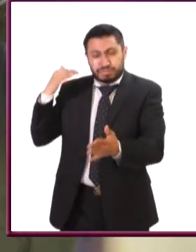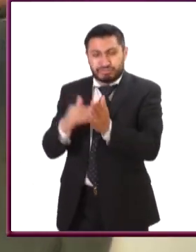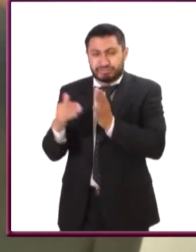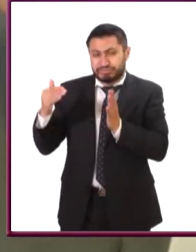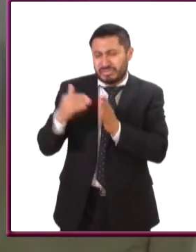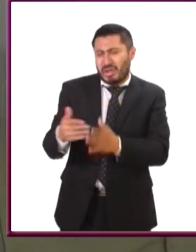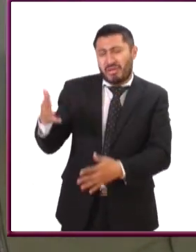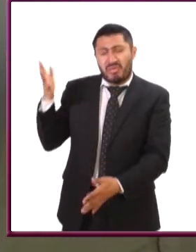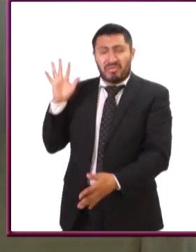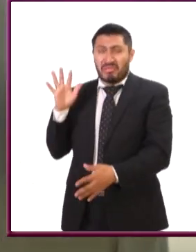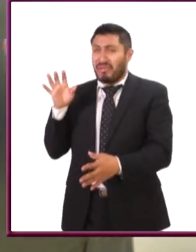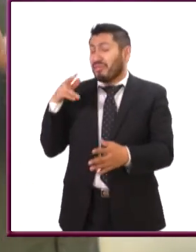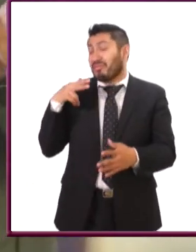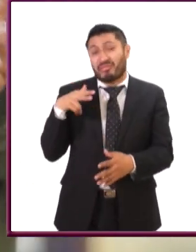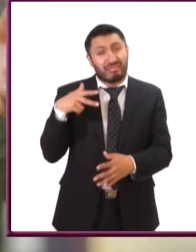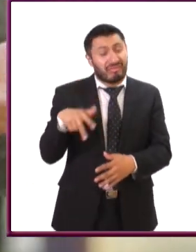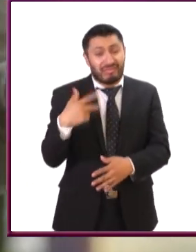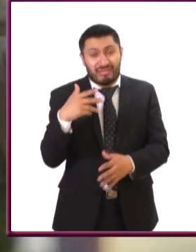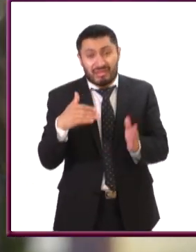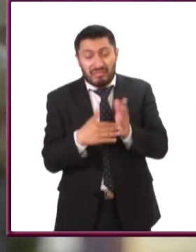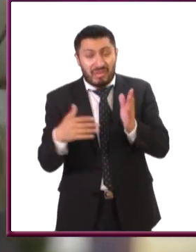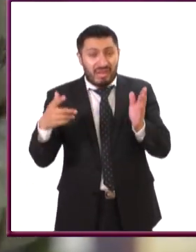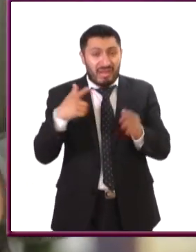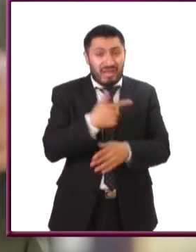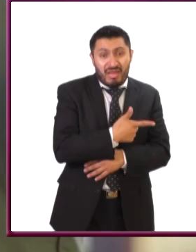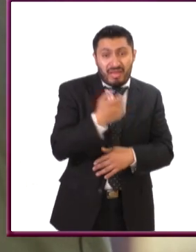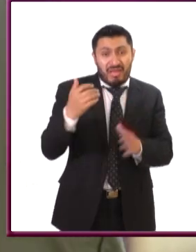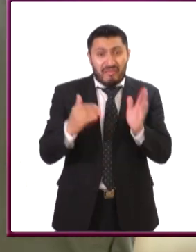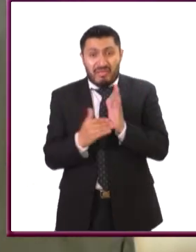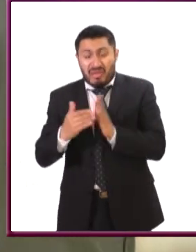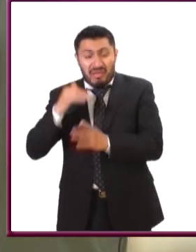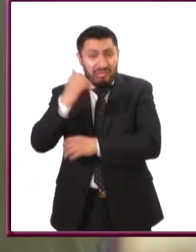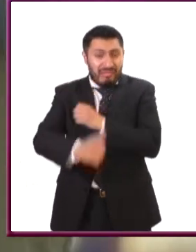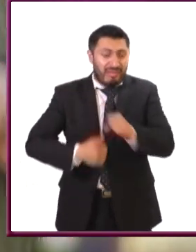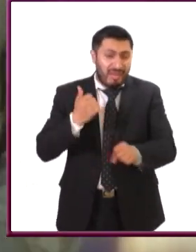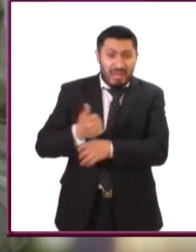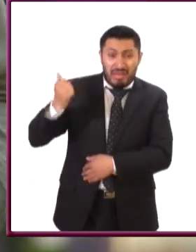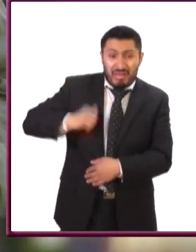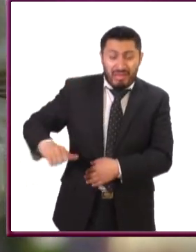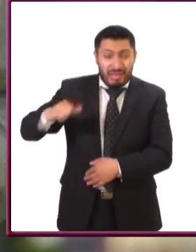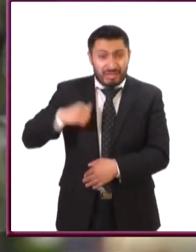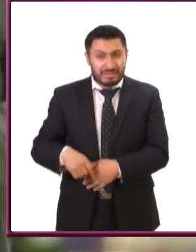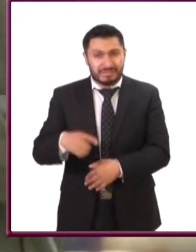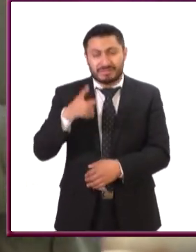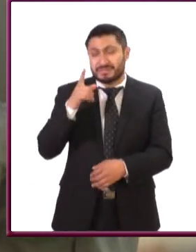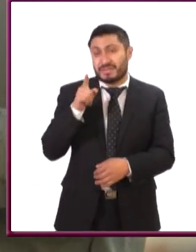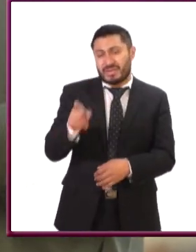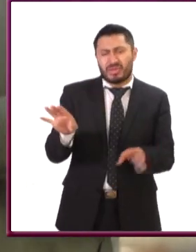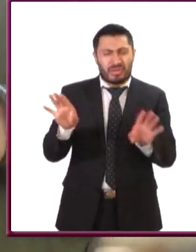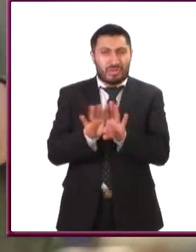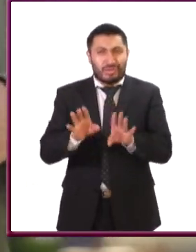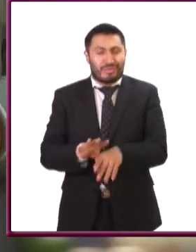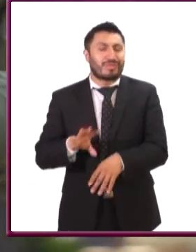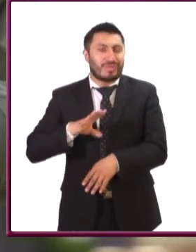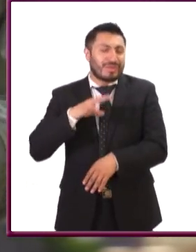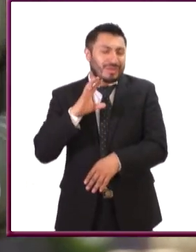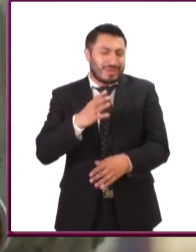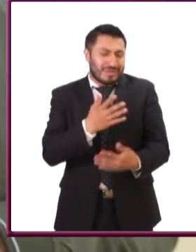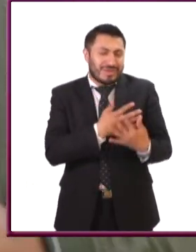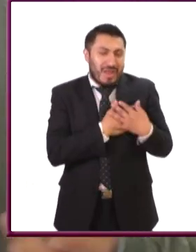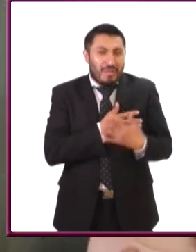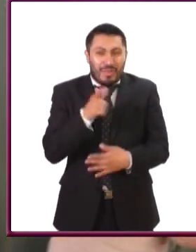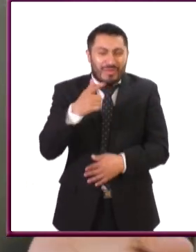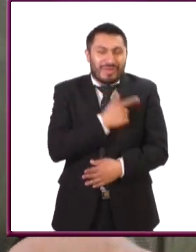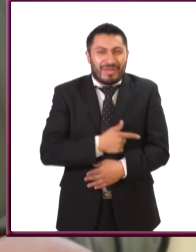del Big Bang y en realidad tiene 13.700 millones de años de edad? En primera eres un